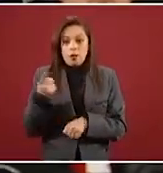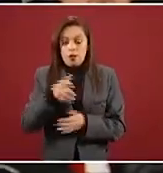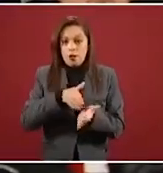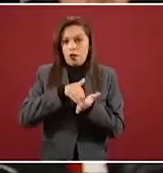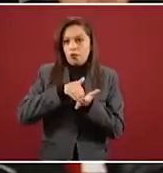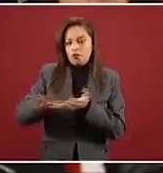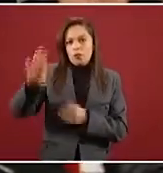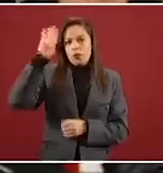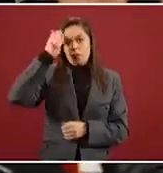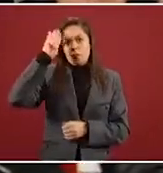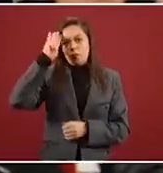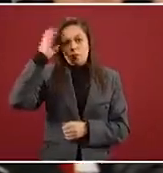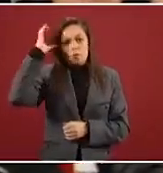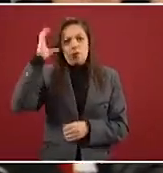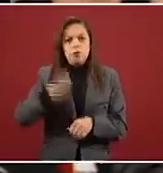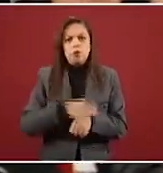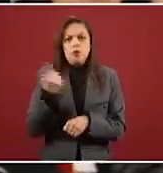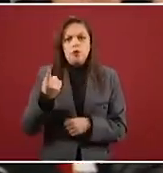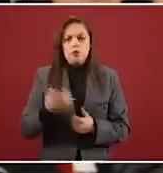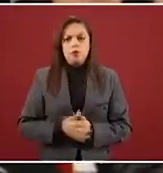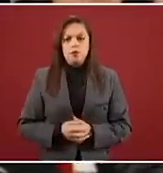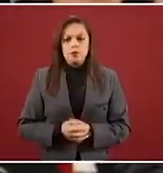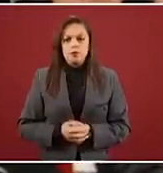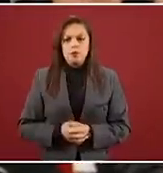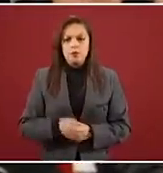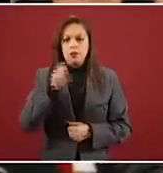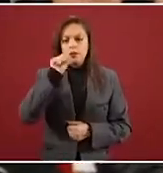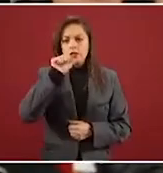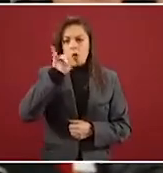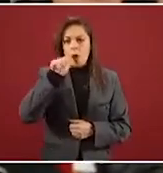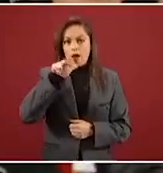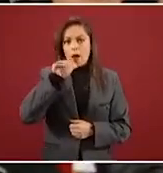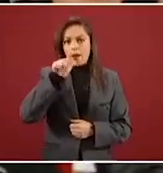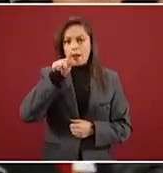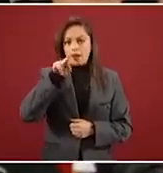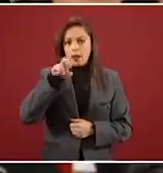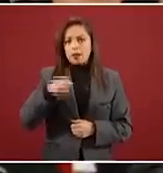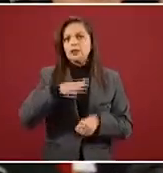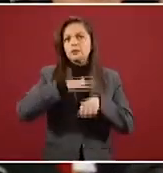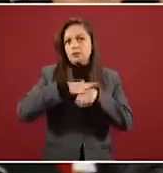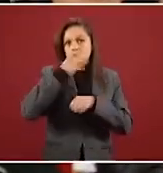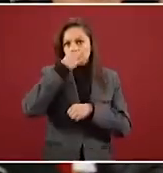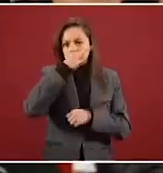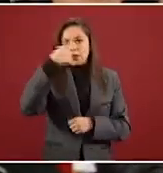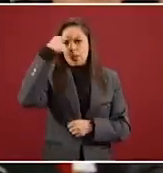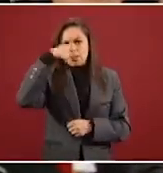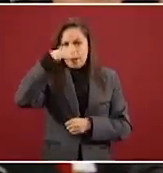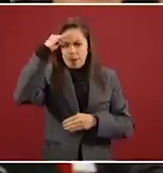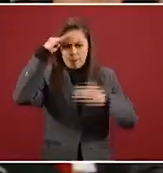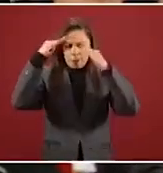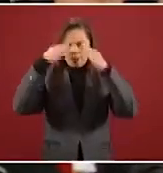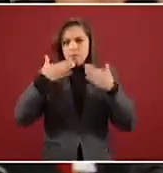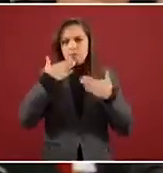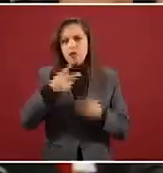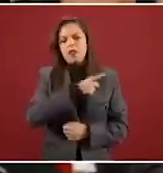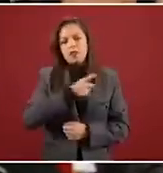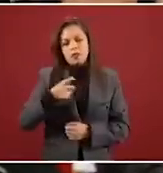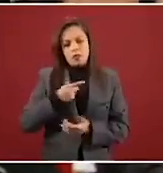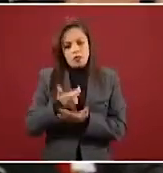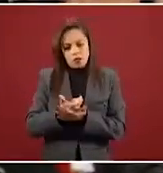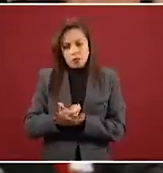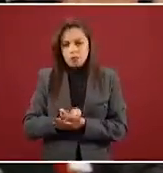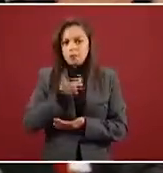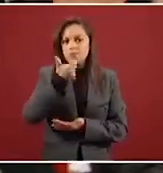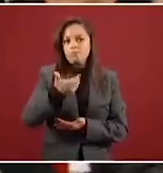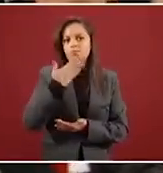despido. Hay un llamado ahí a San Juana Martínez para que recapaciten, para que se les liquide, y a la secretaria del Trabajo